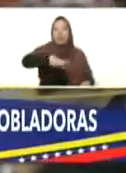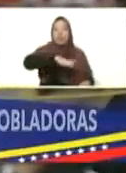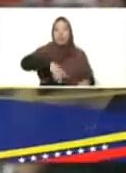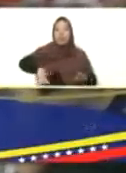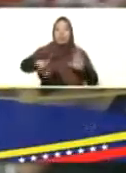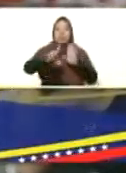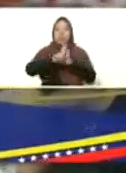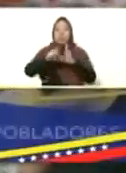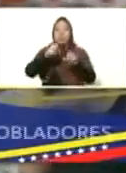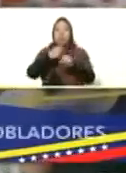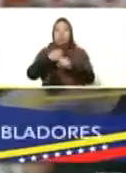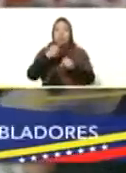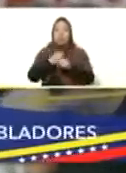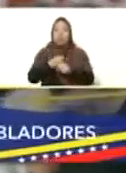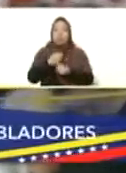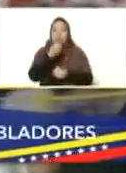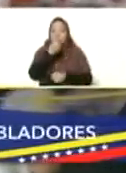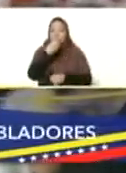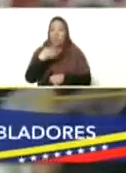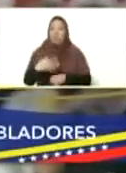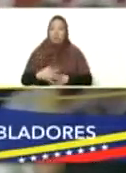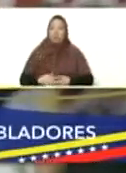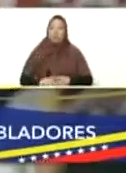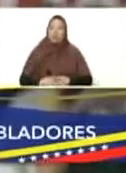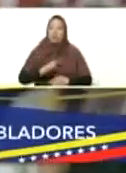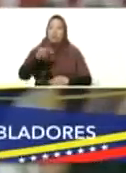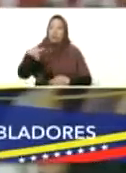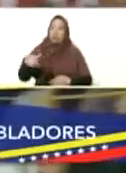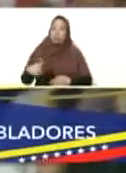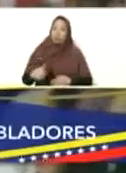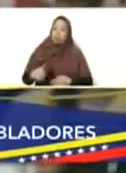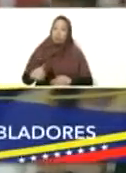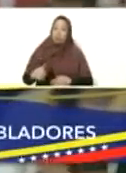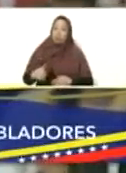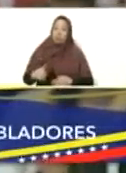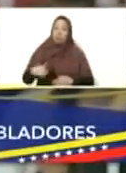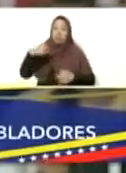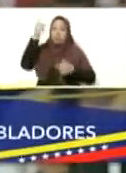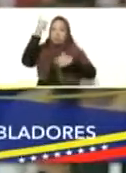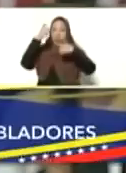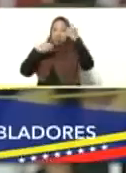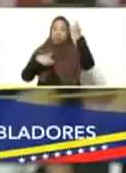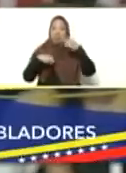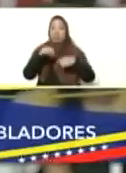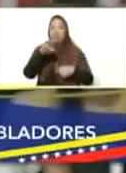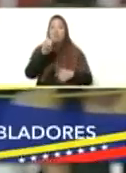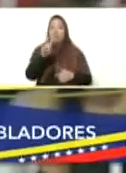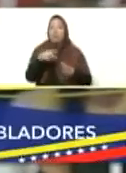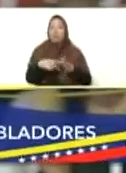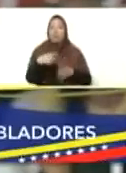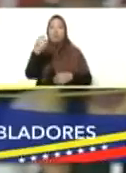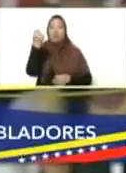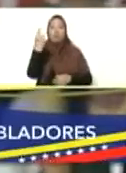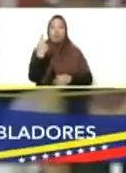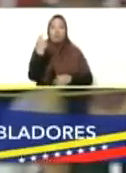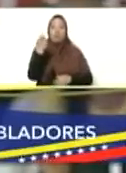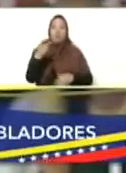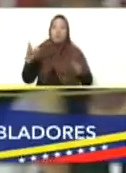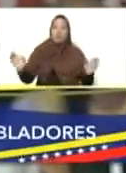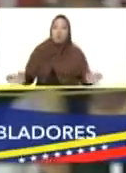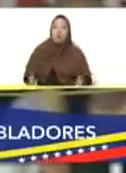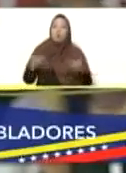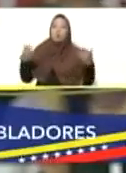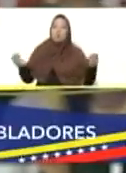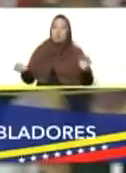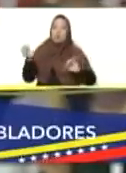muy amplia nosotros con el comandante chávez en el año 2011 también promulgamos un decreto